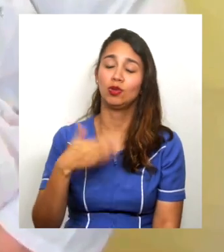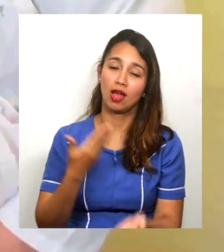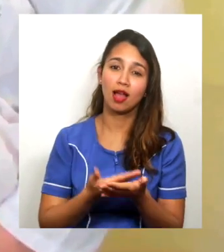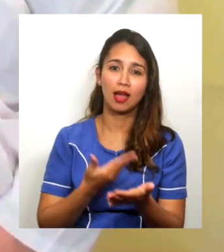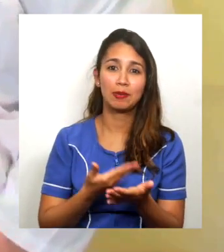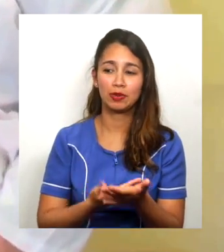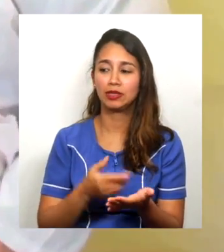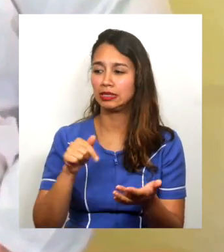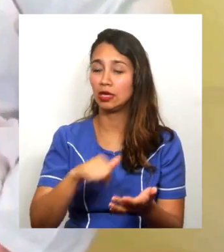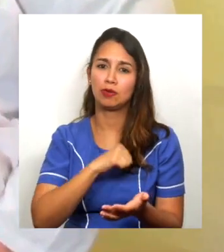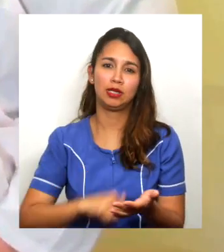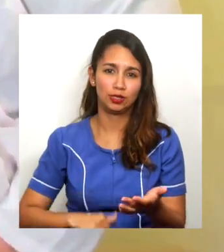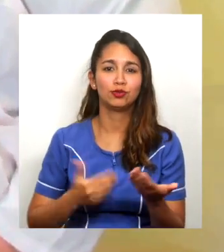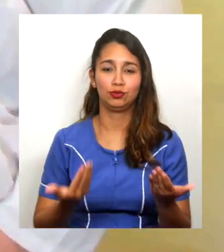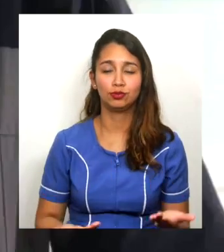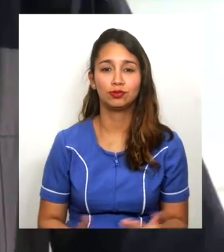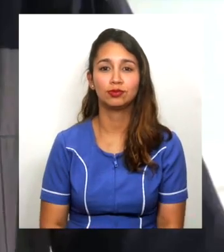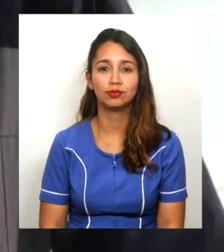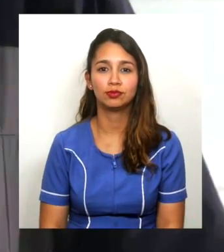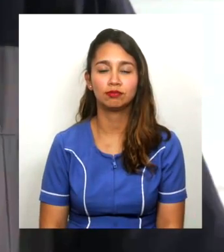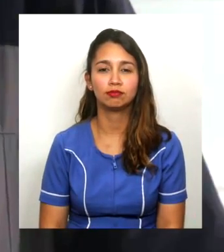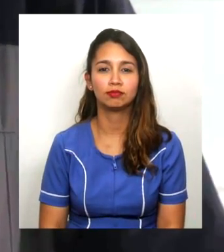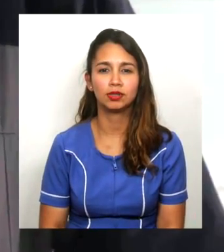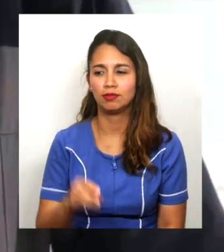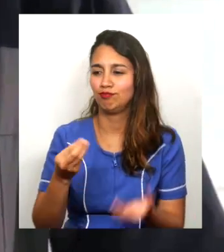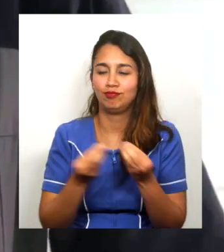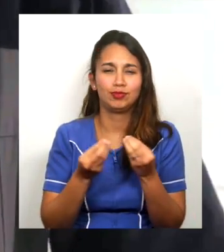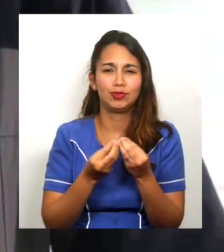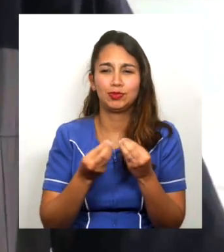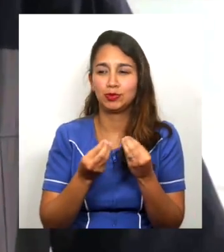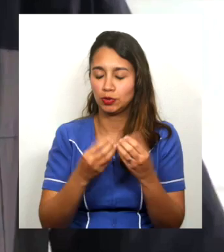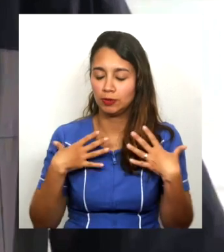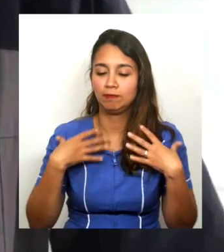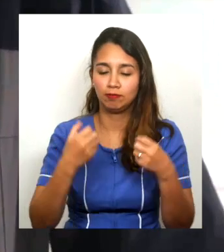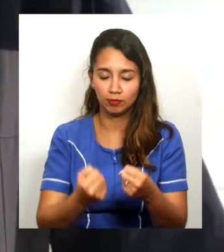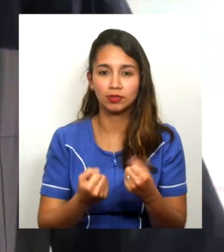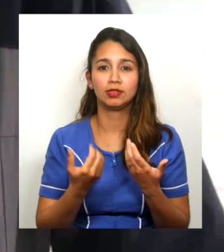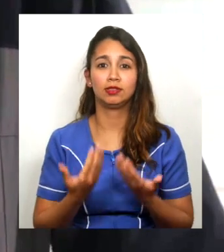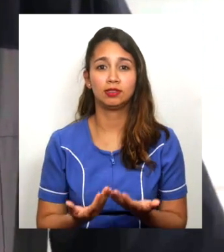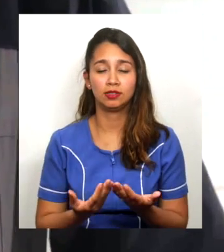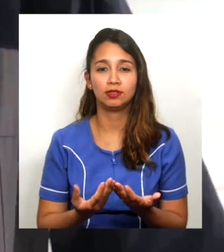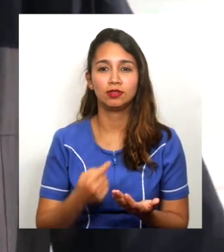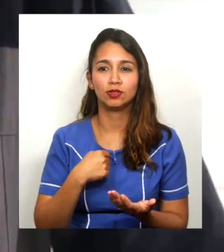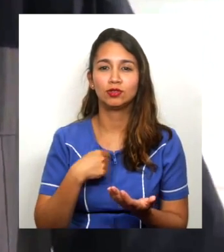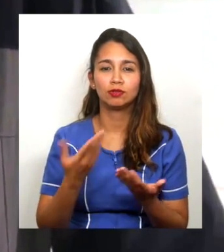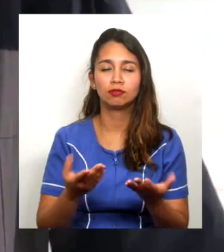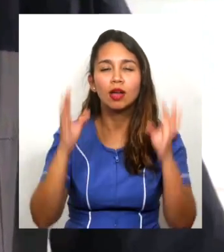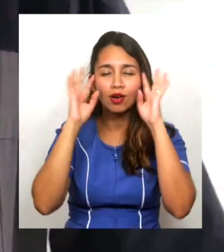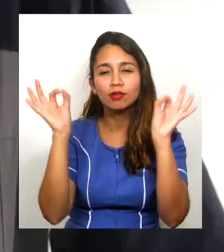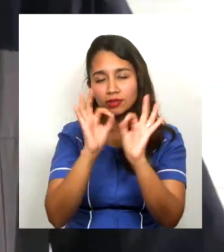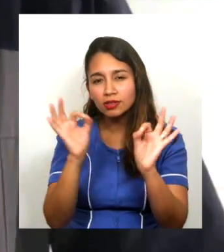Aproveché muy bien la oportunidad que me dieron para la operación. Puse mucho, mucho, mucho de mi parte. Y eso yo